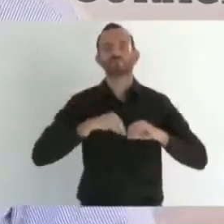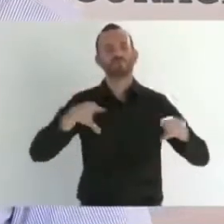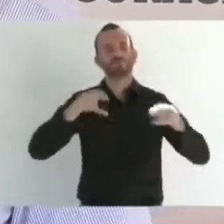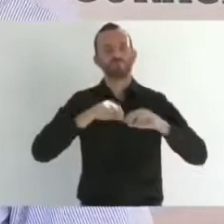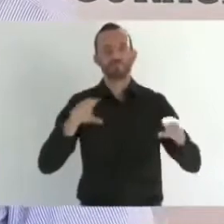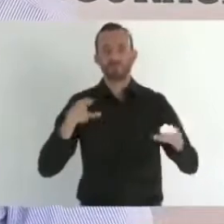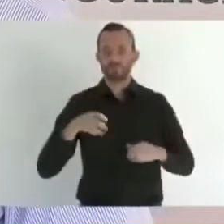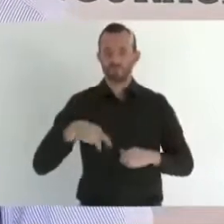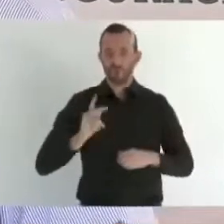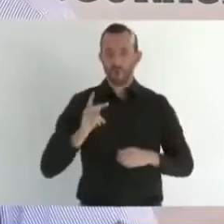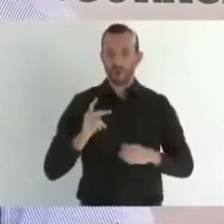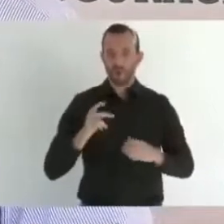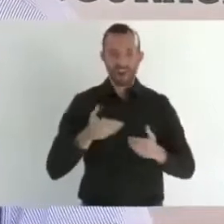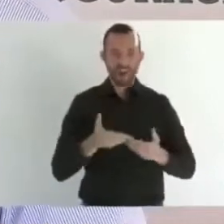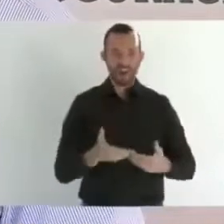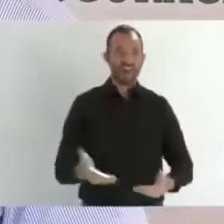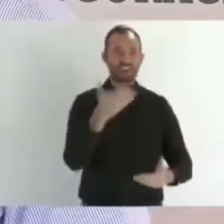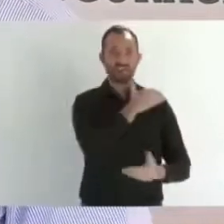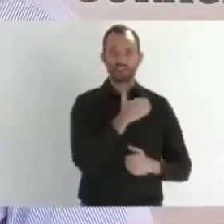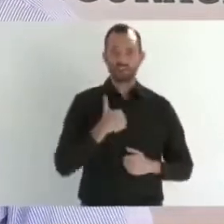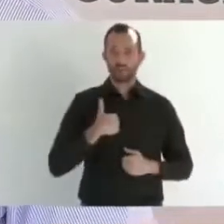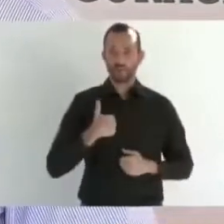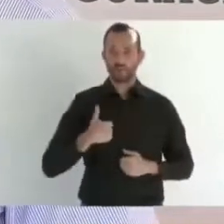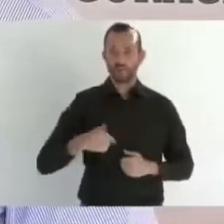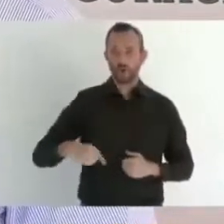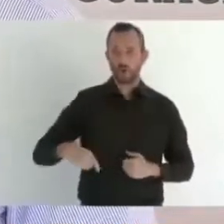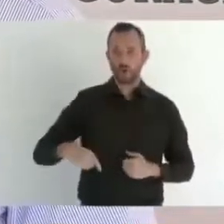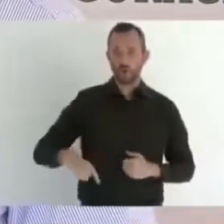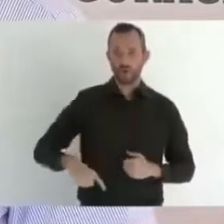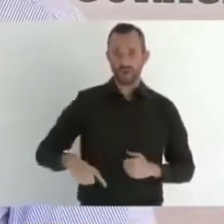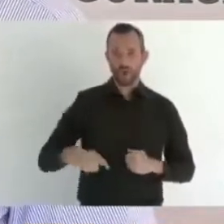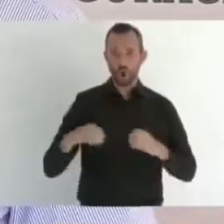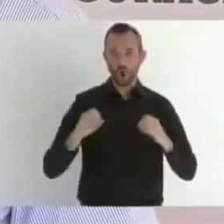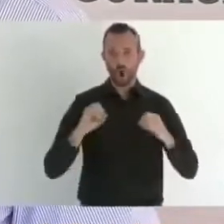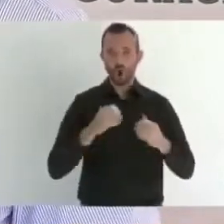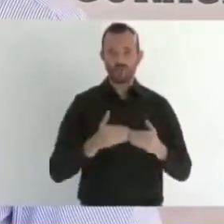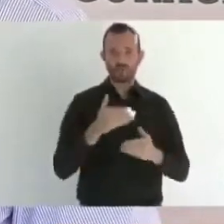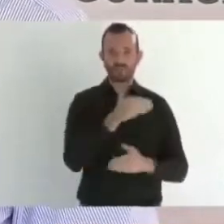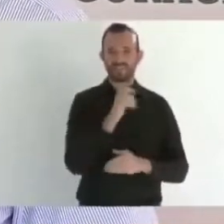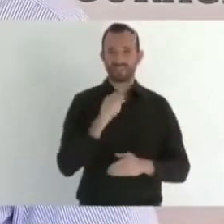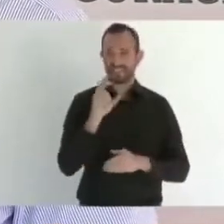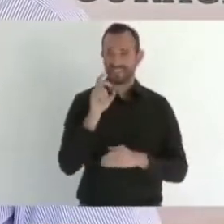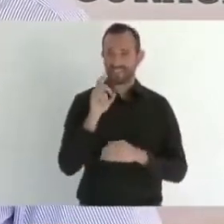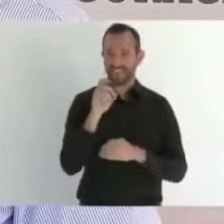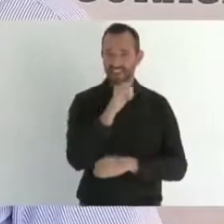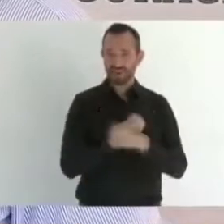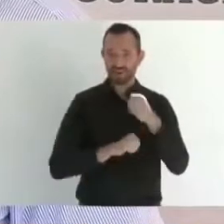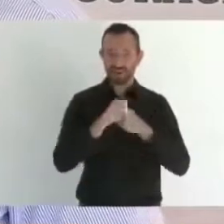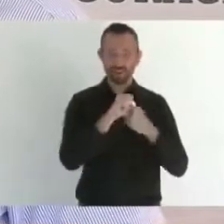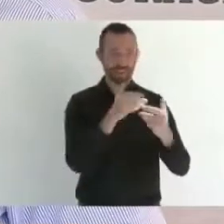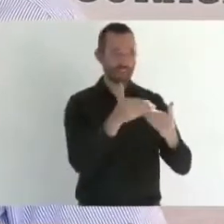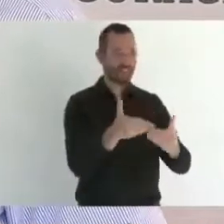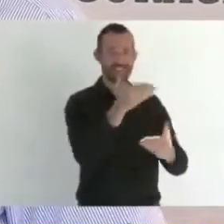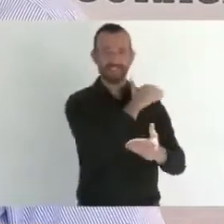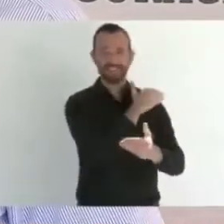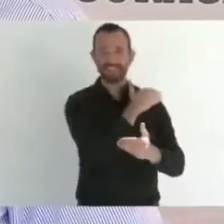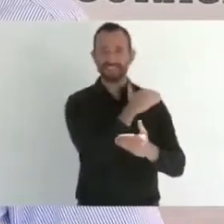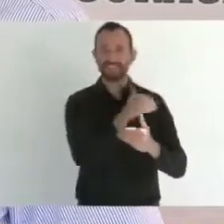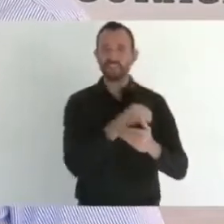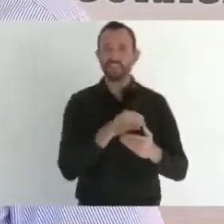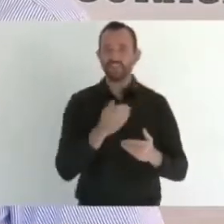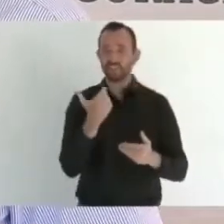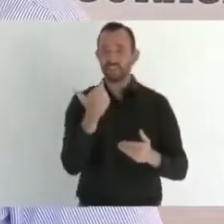neoliberal más de 30 años el salario mínimo en vez de subir